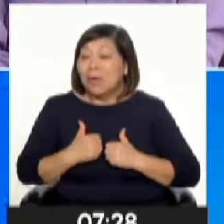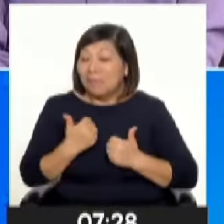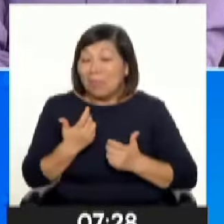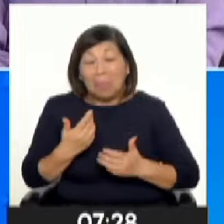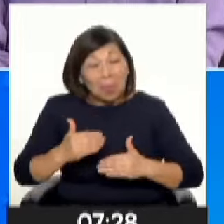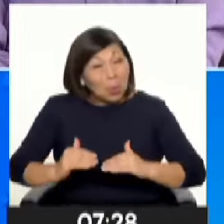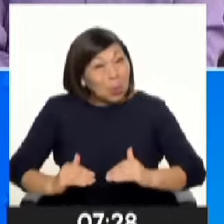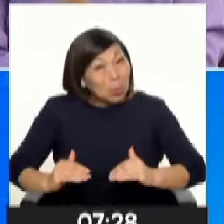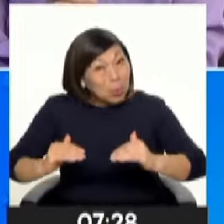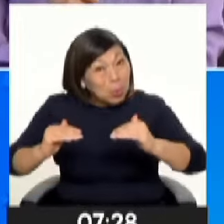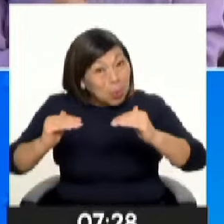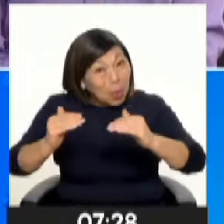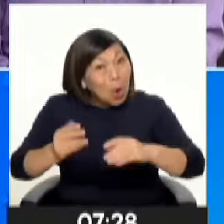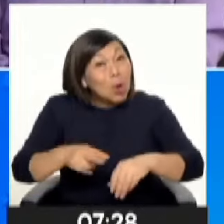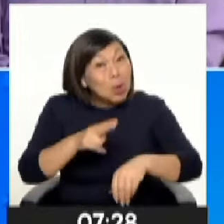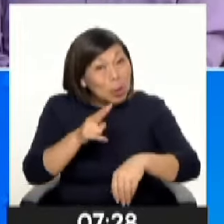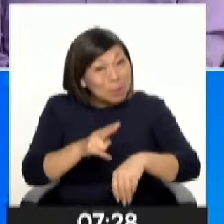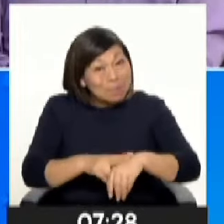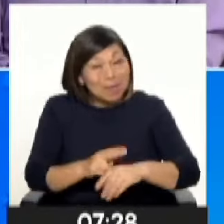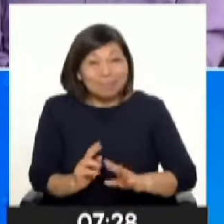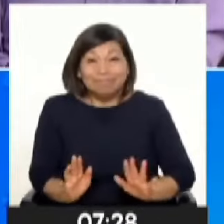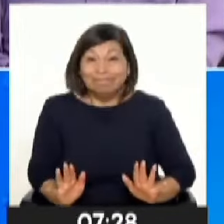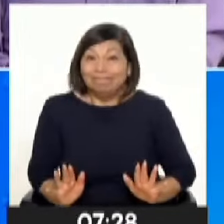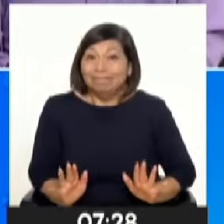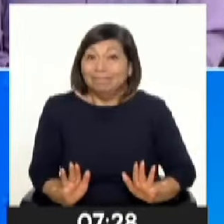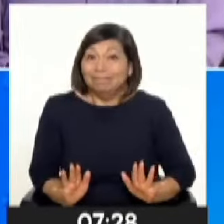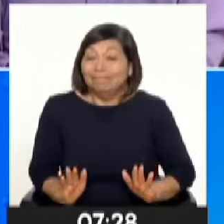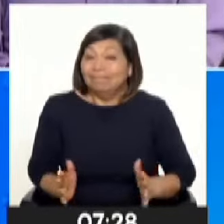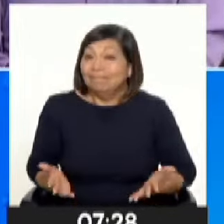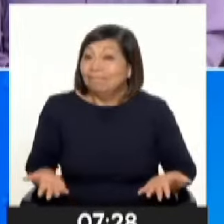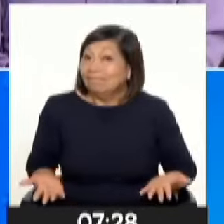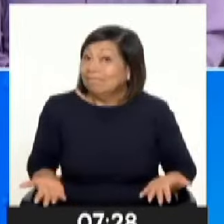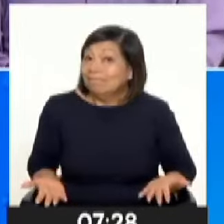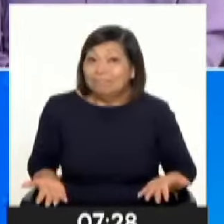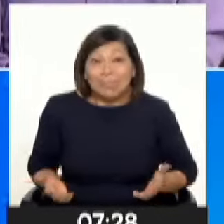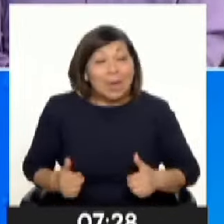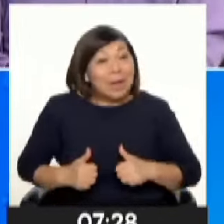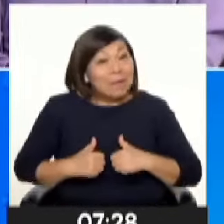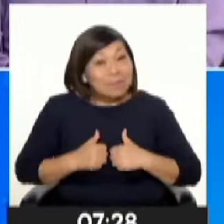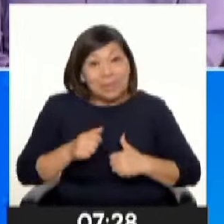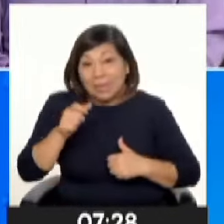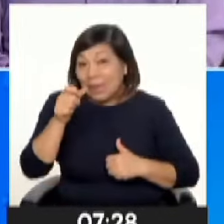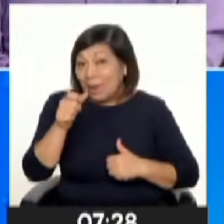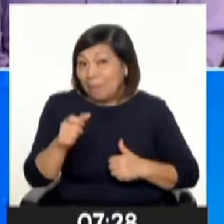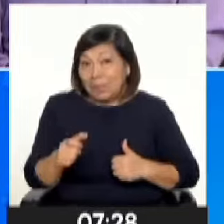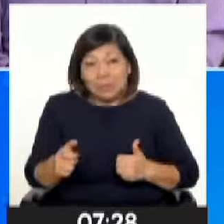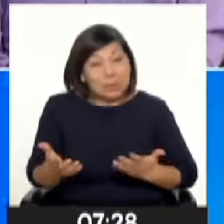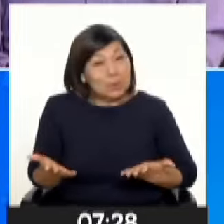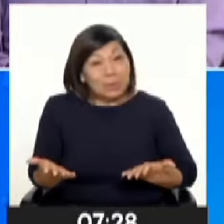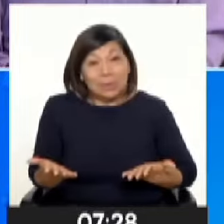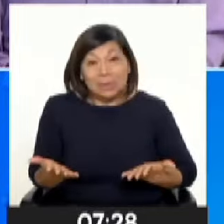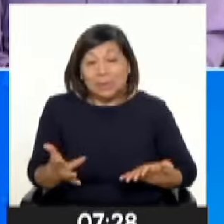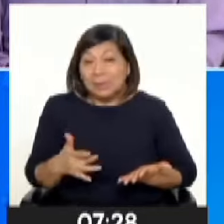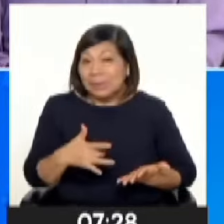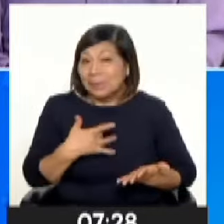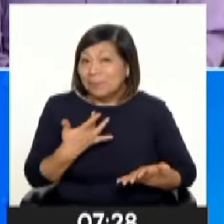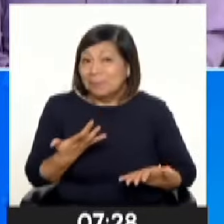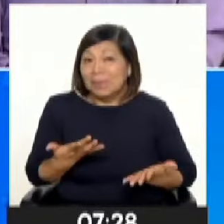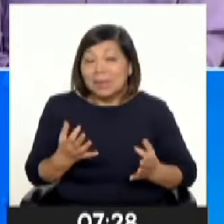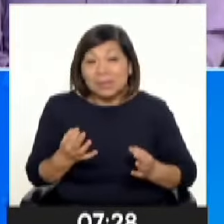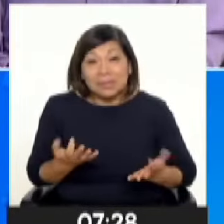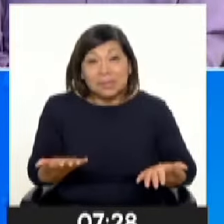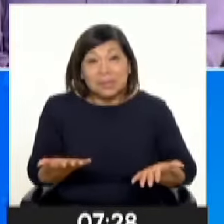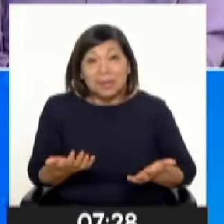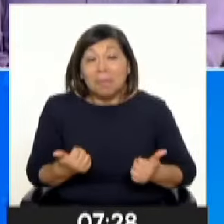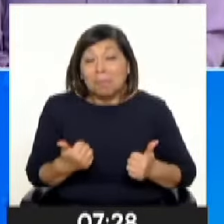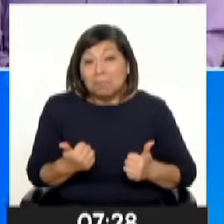normal y una vida digna. O sea, hablemos de que las vidas humanas no tienen sentido si estas no